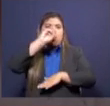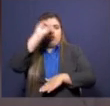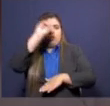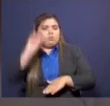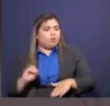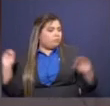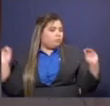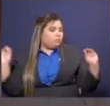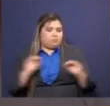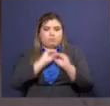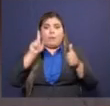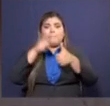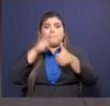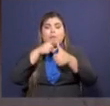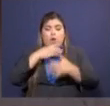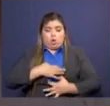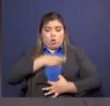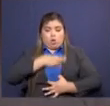sin el refrendo de la Contraloría.